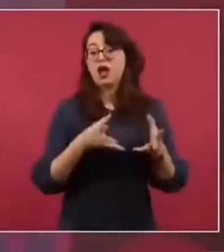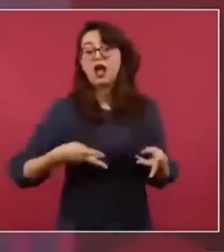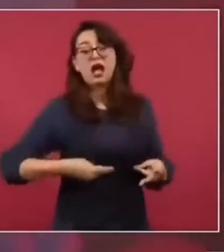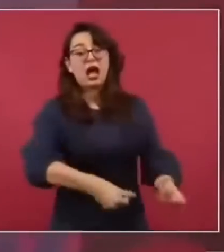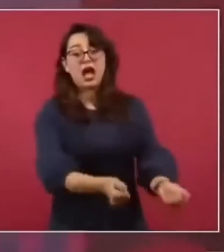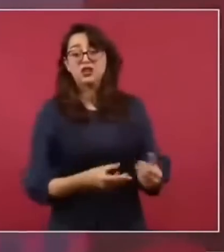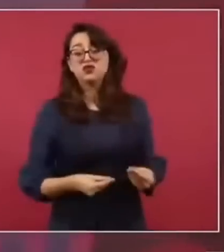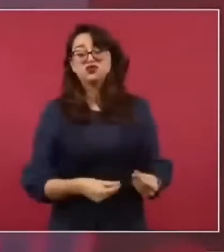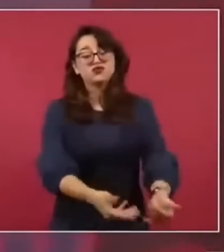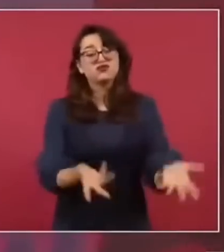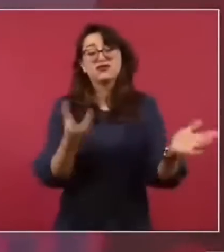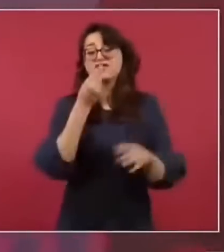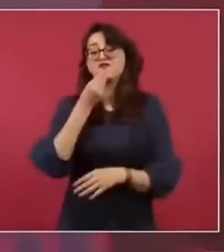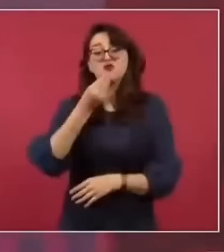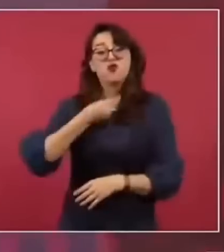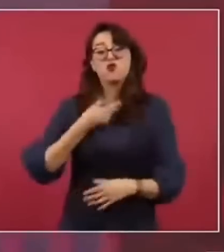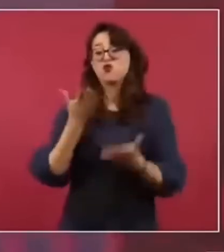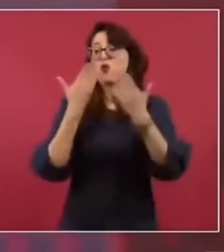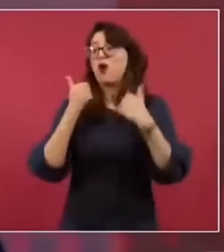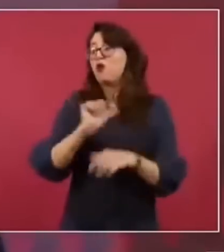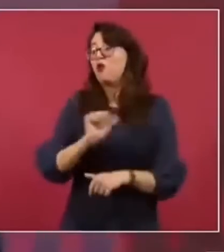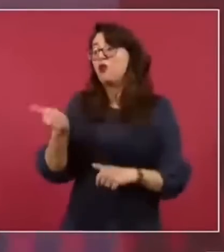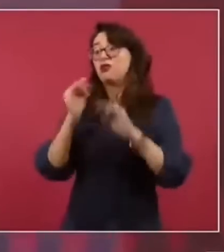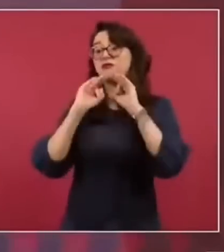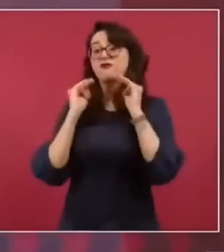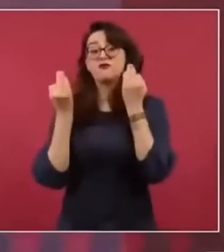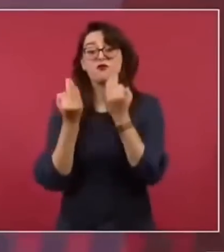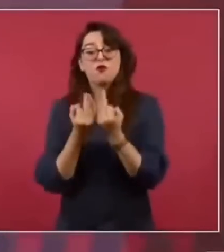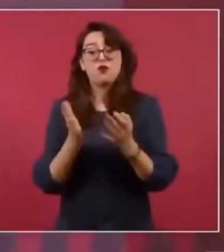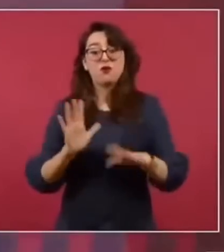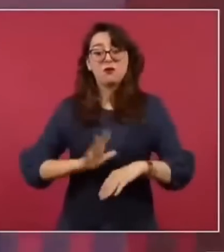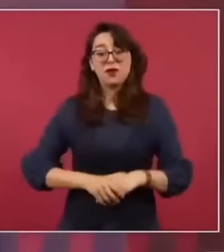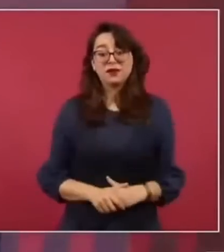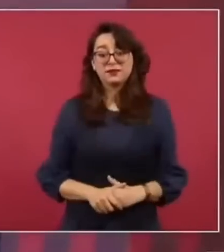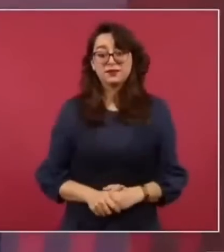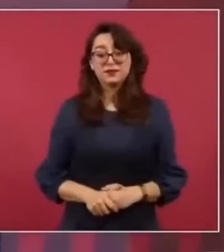eso. No hay de otra.